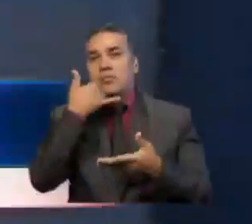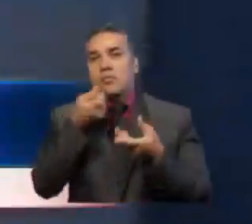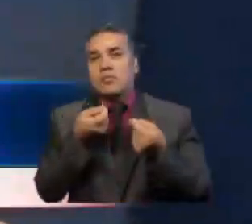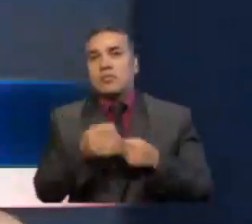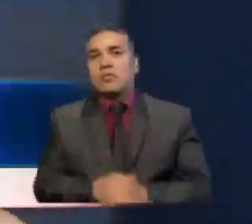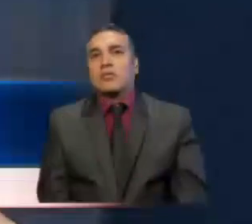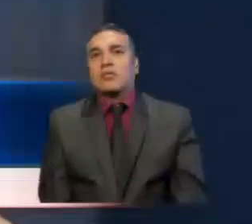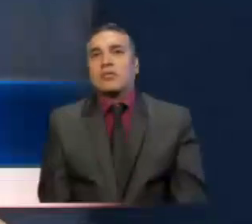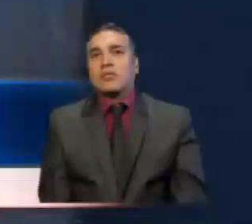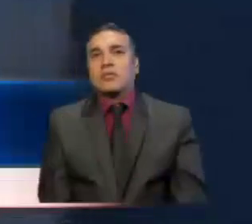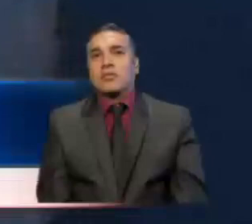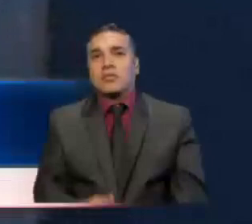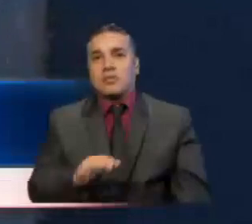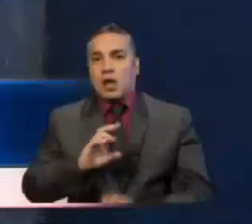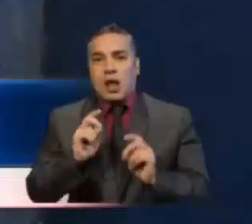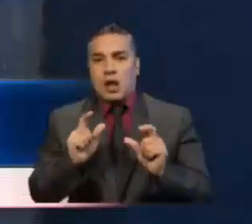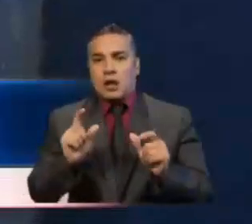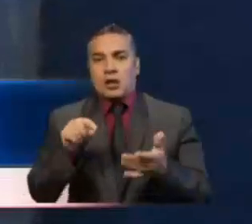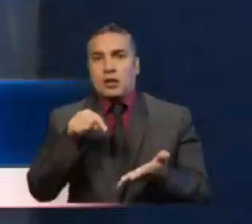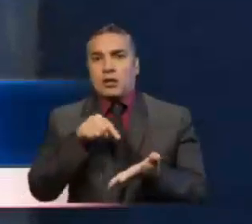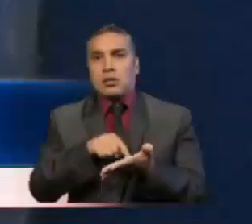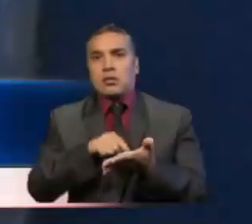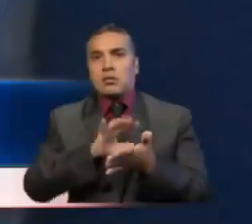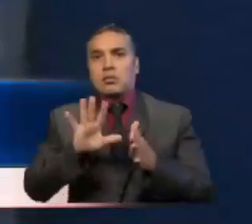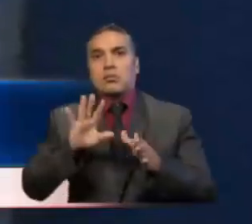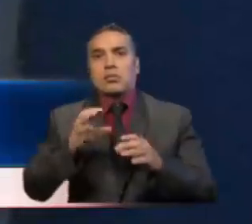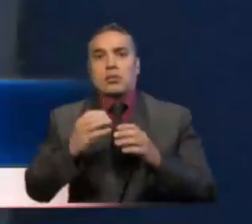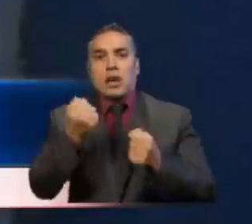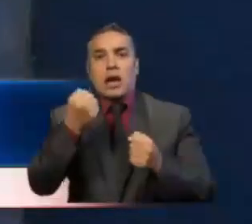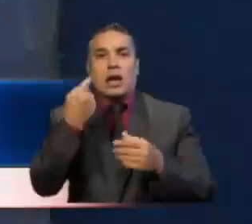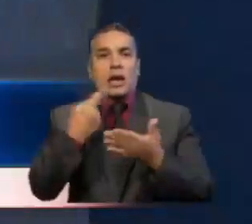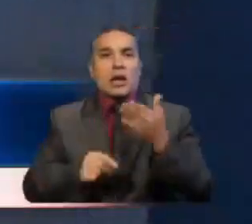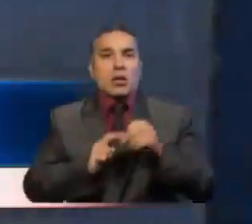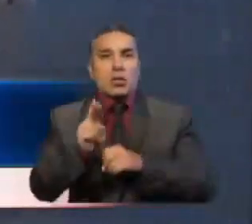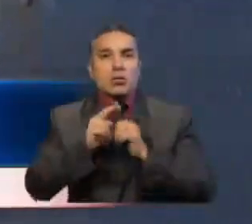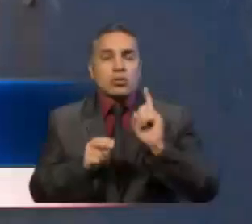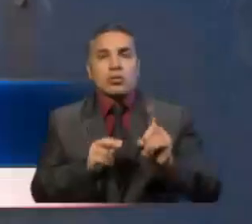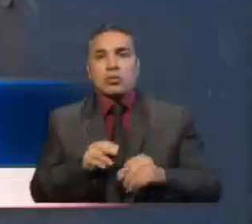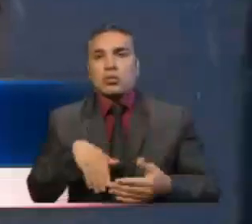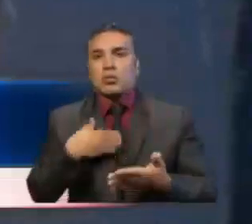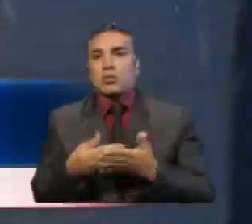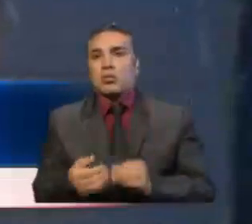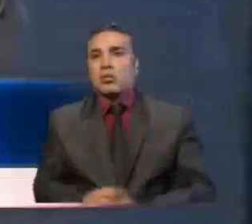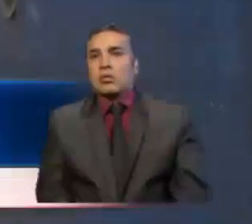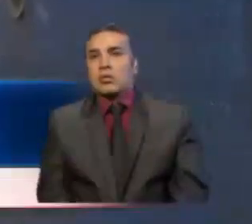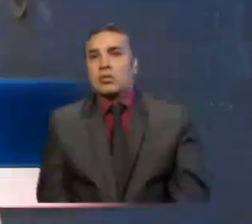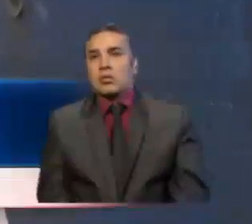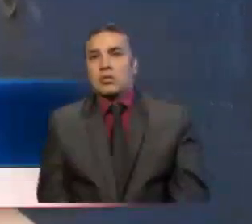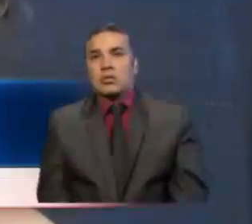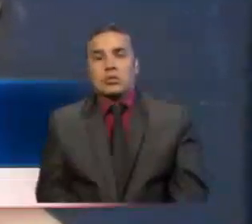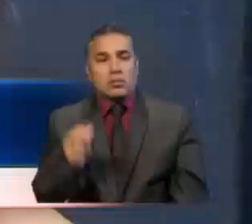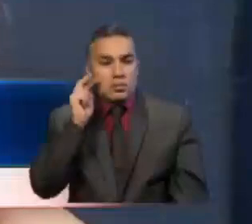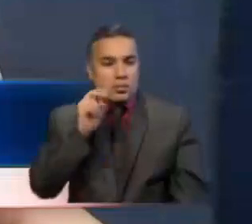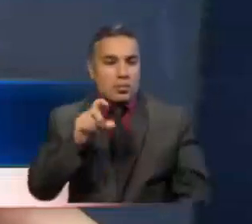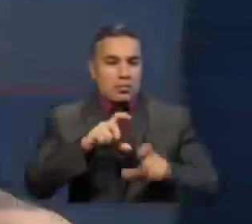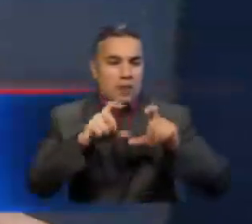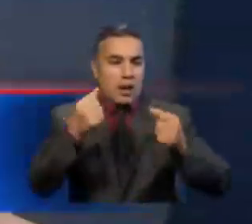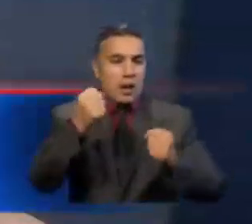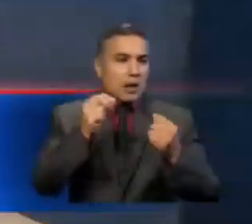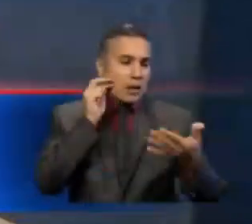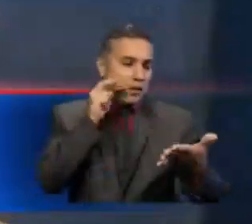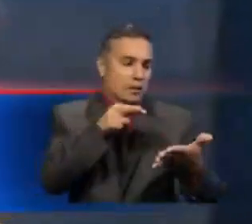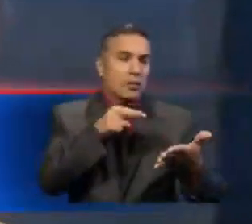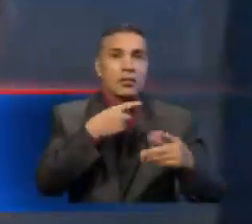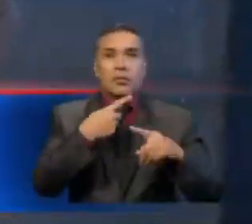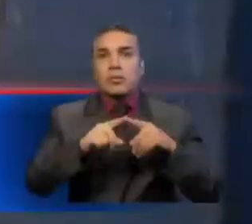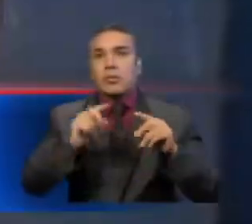La aplicación ya la tienen lista, ya les mandan la unidad que le van a enviar. Y ellos salen así a ver la placa del carro. Yeah. Se